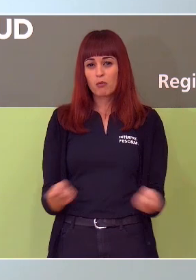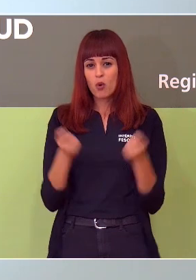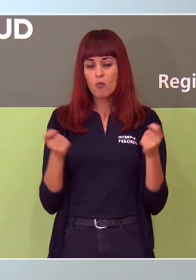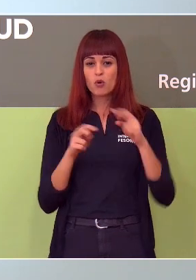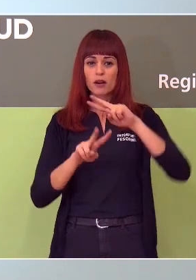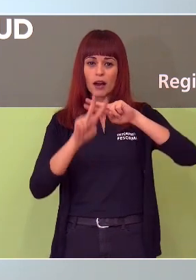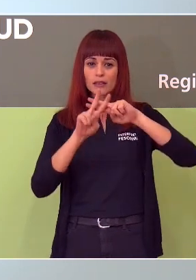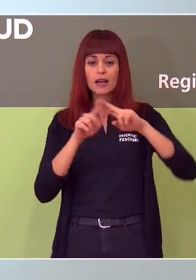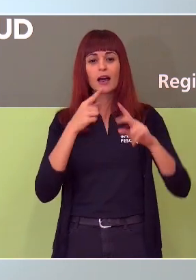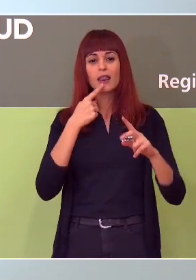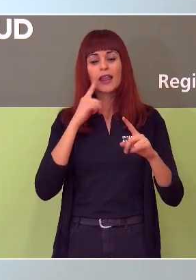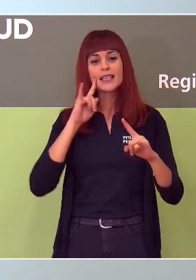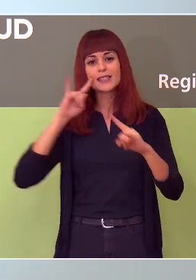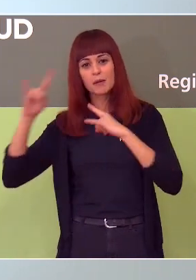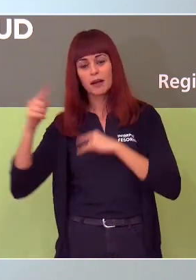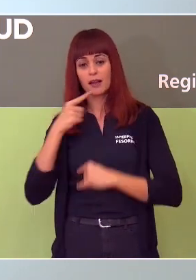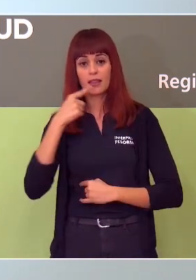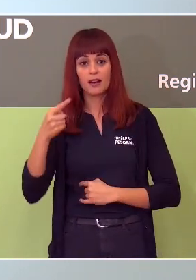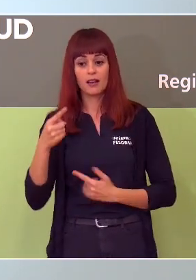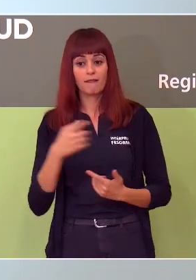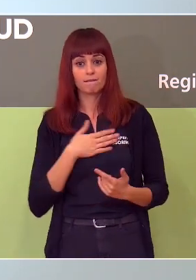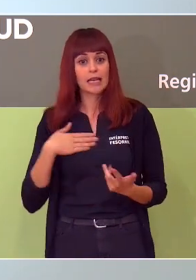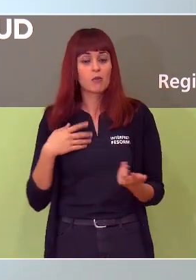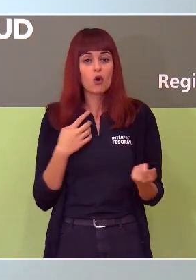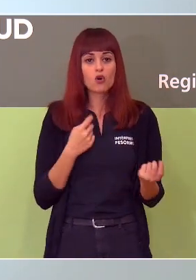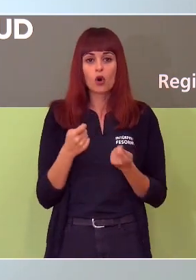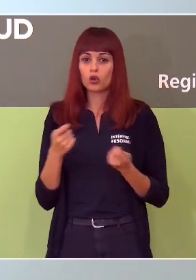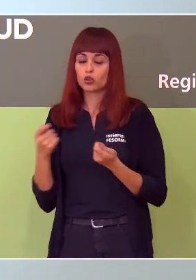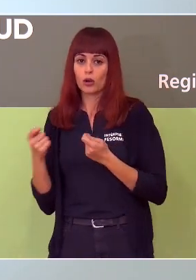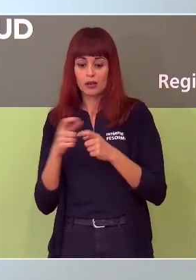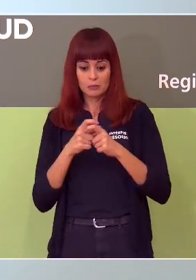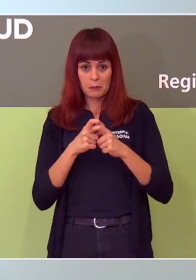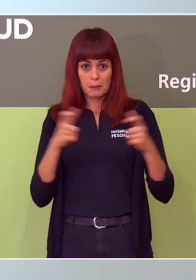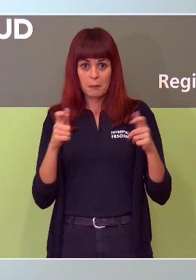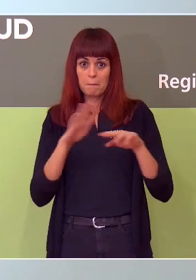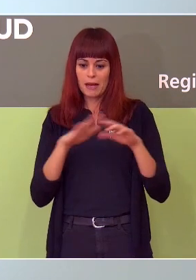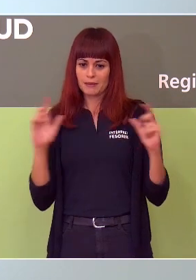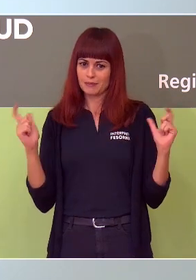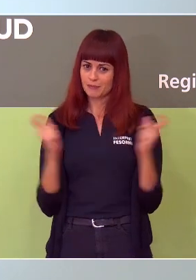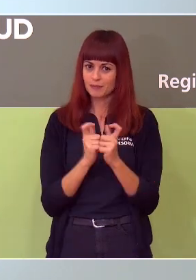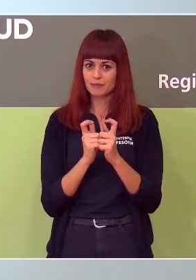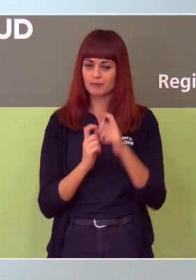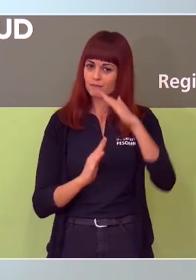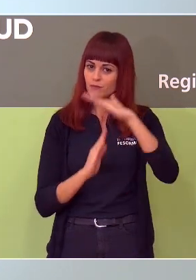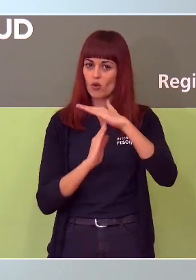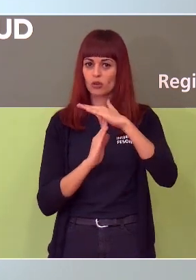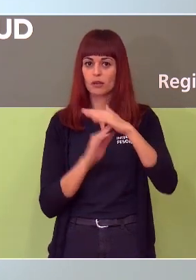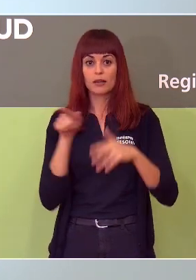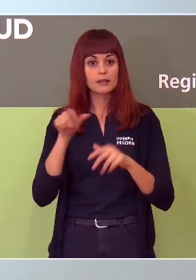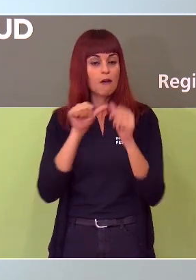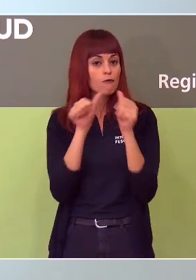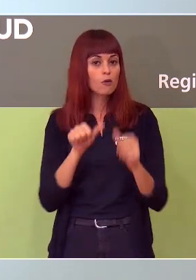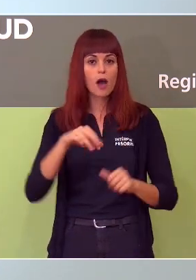Son instrumentos, en definitiva, que lo que buscan es ahora mismo controlar las cadenas de contagio para llegar a suprimir por completo el brote. Va a ser la única